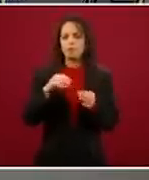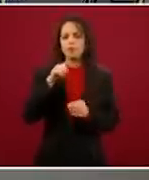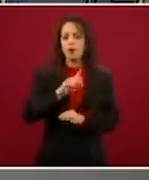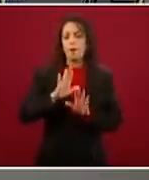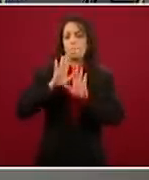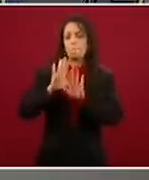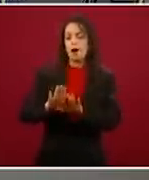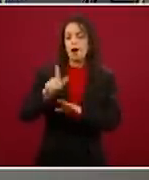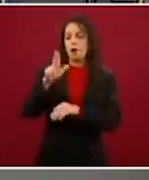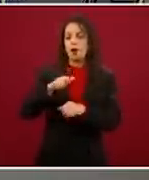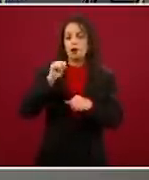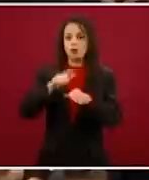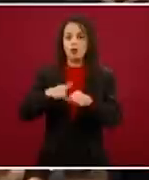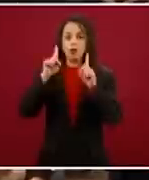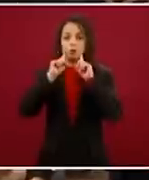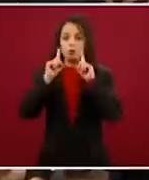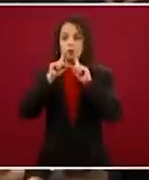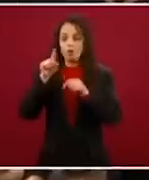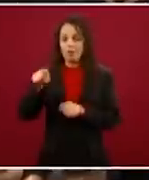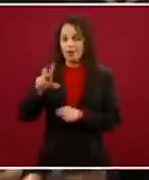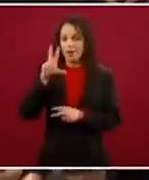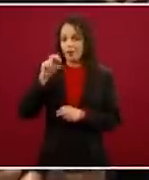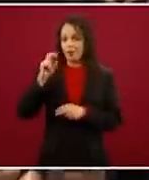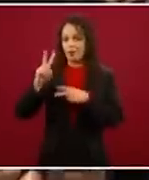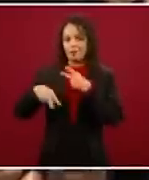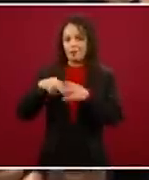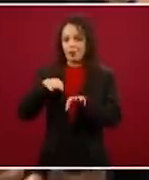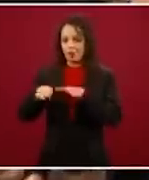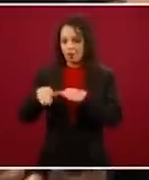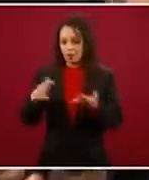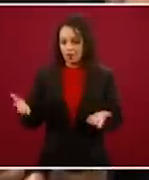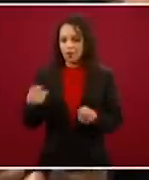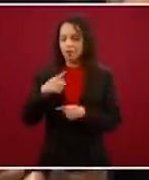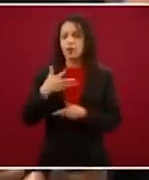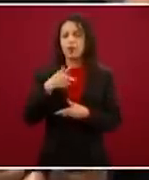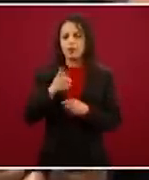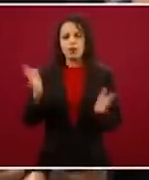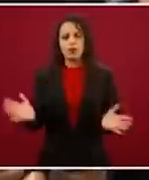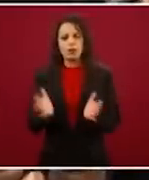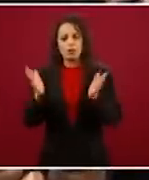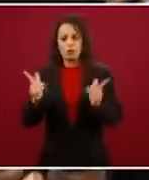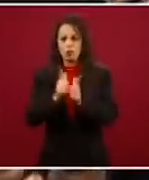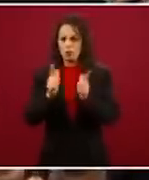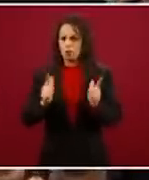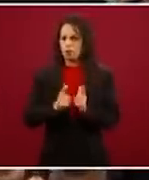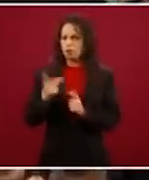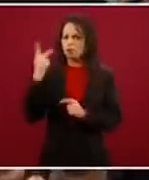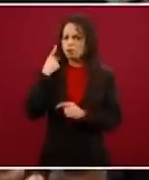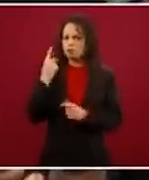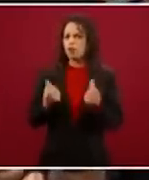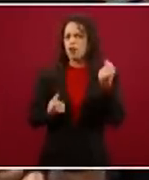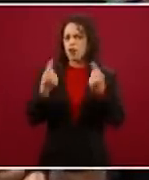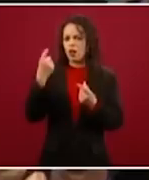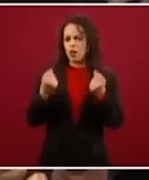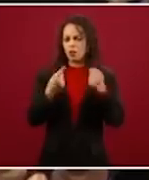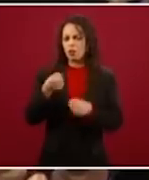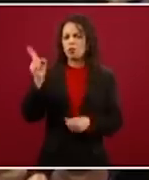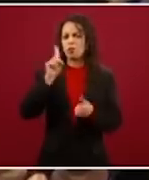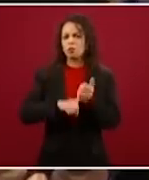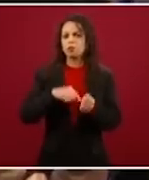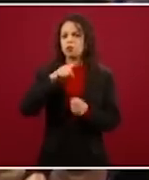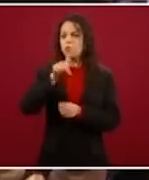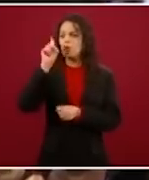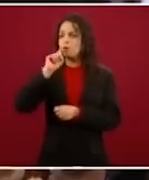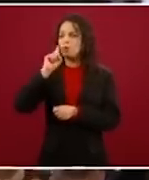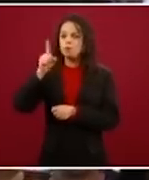9 de marzo. Decir que bueno, es promovido por ciertos grupos políticos, pues es desvirtuar sí un movimiento feminista que lleva